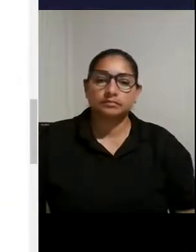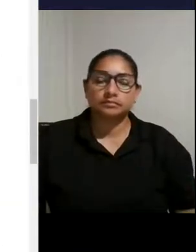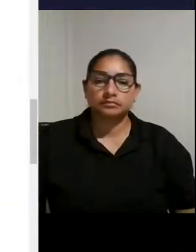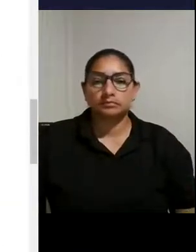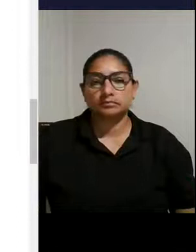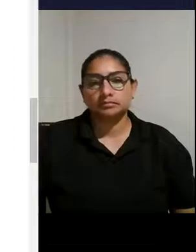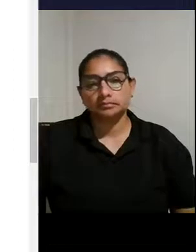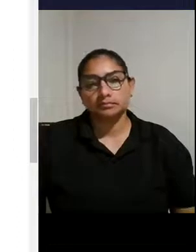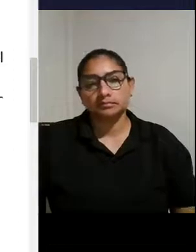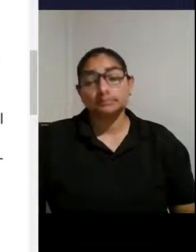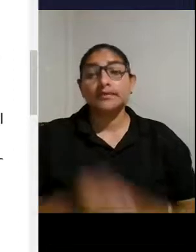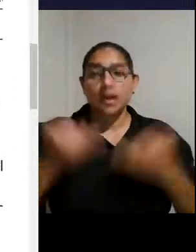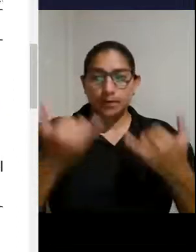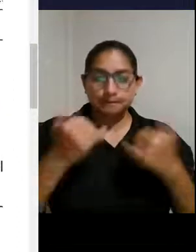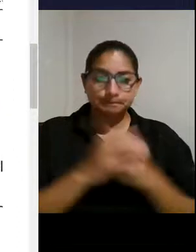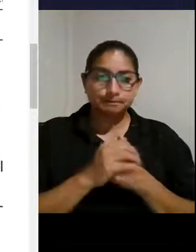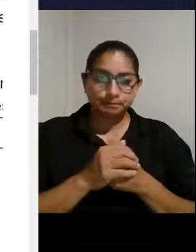Ahora,